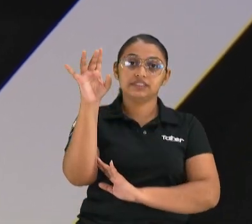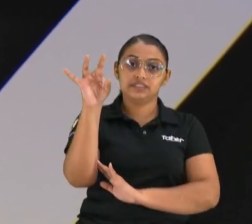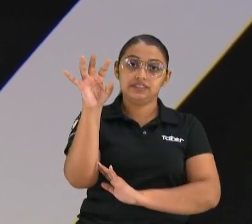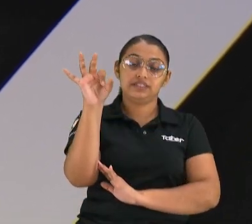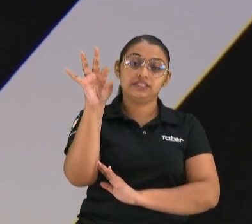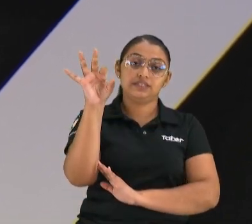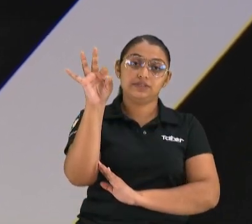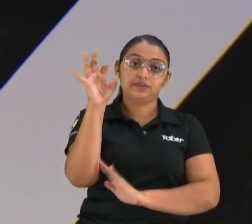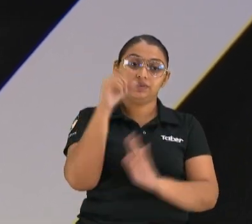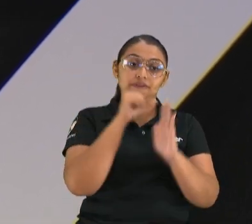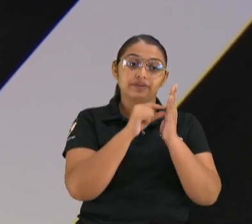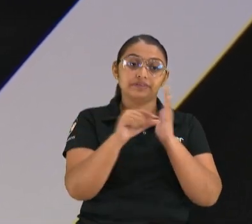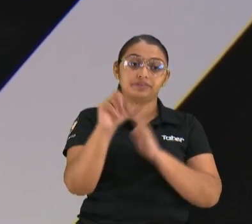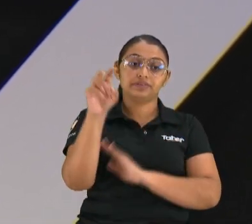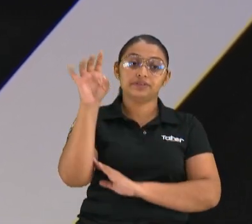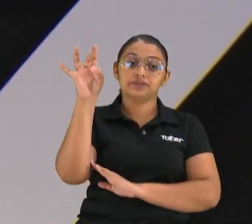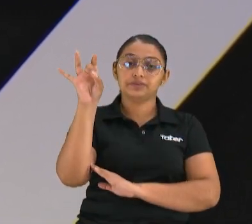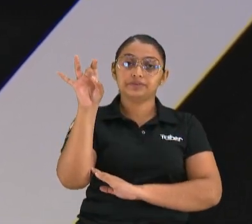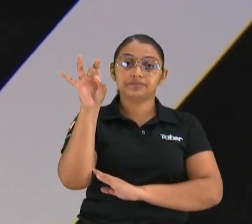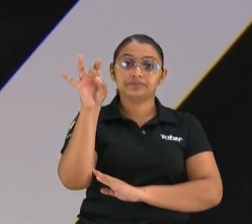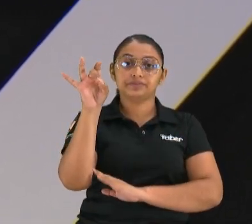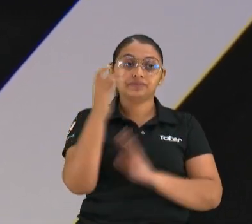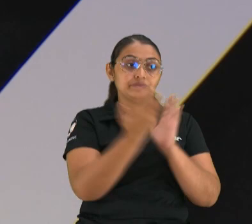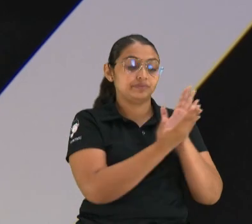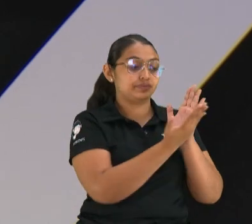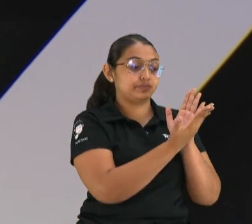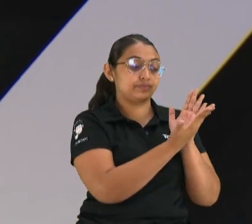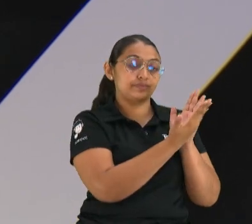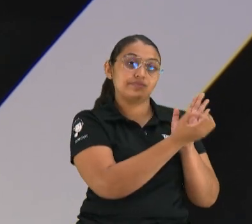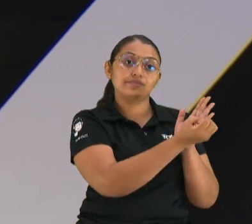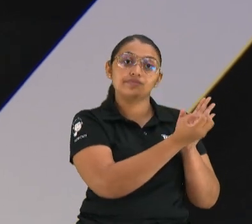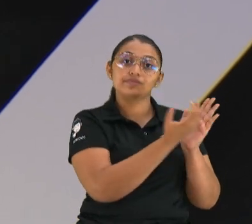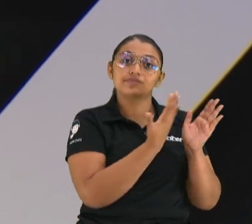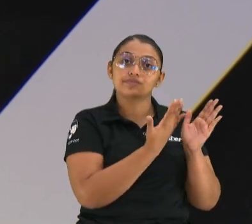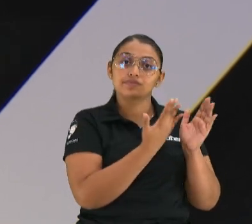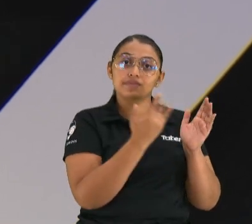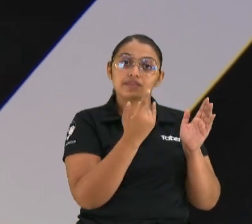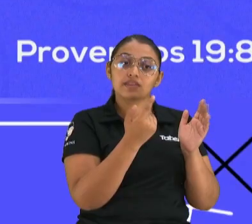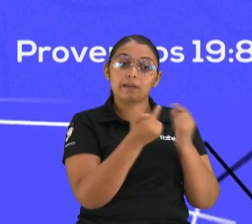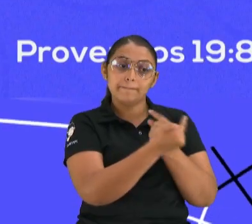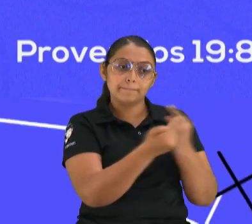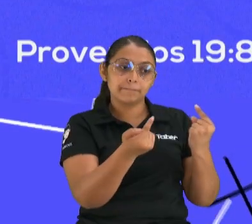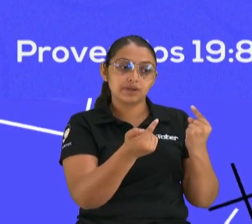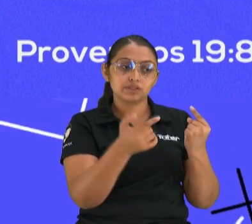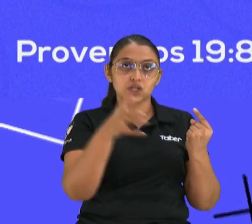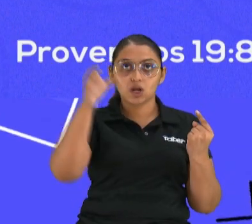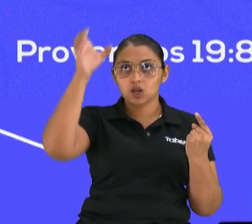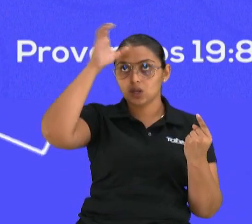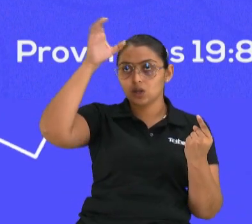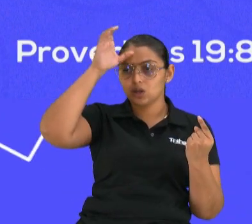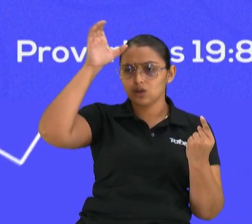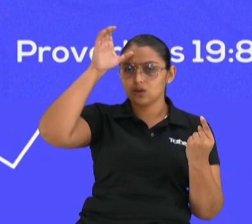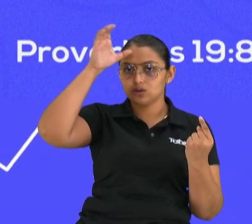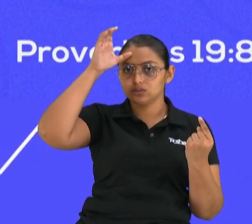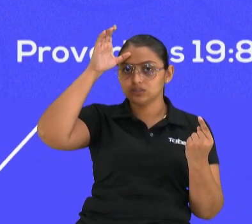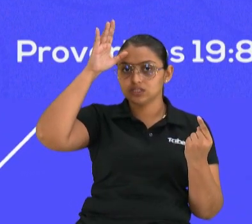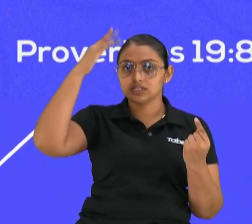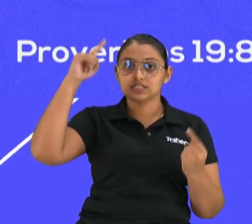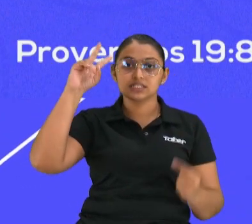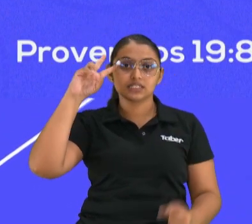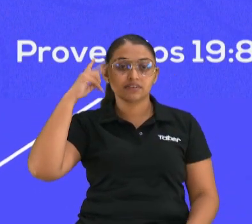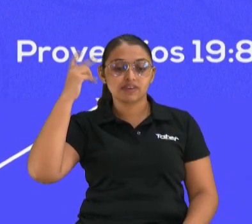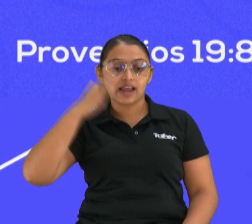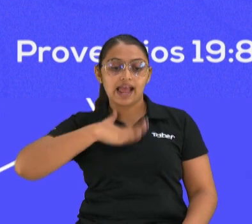versículo 8 la palabra del Señor me dice el que posee entendimiento ama su alma